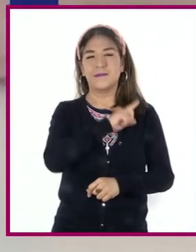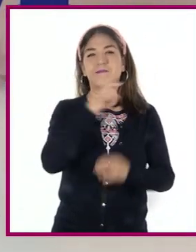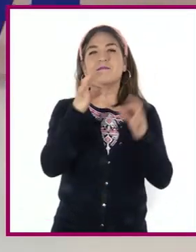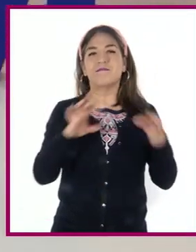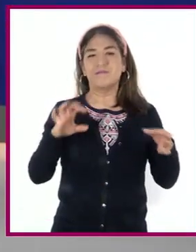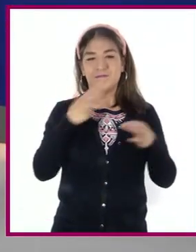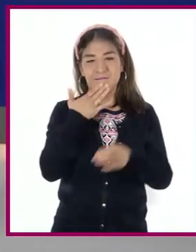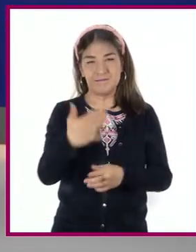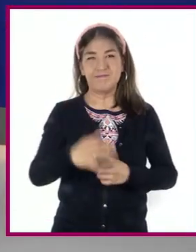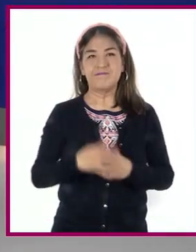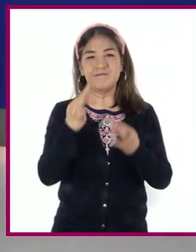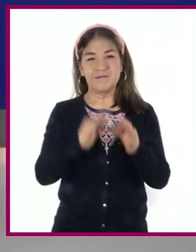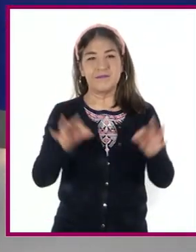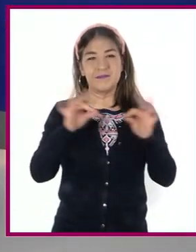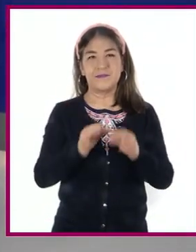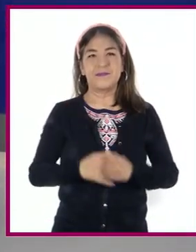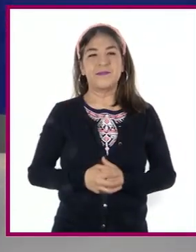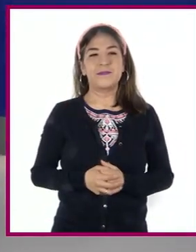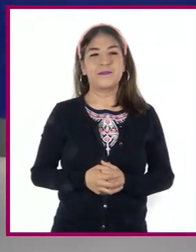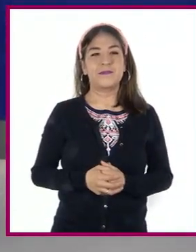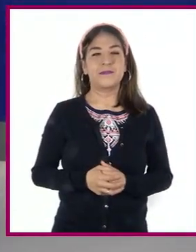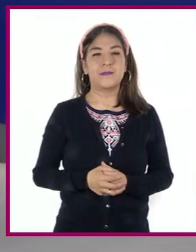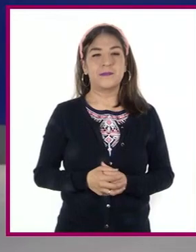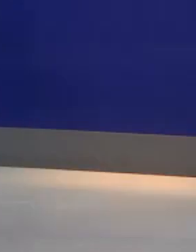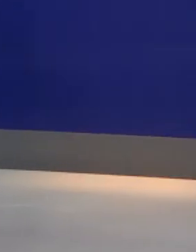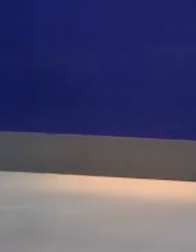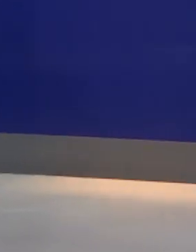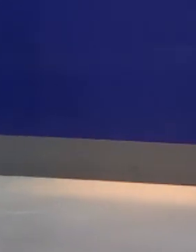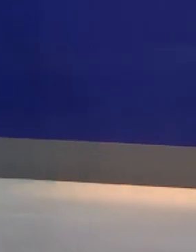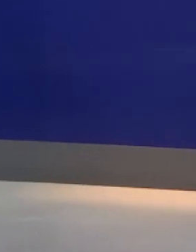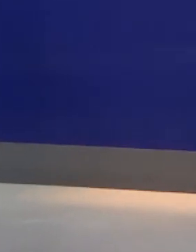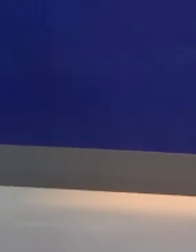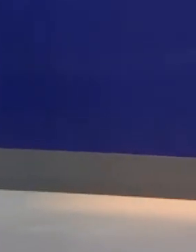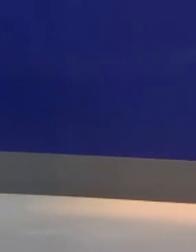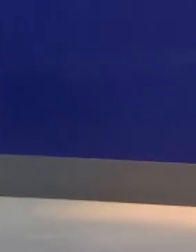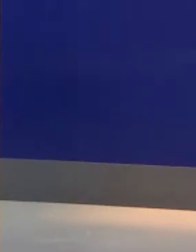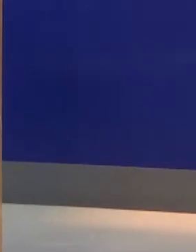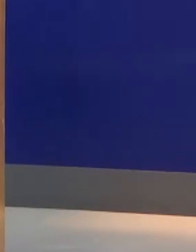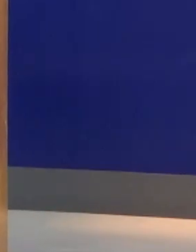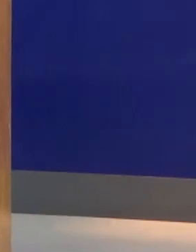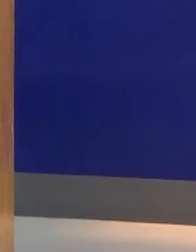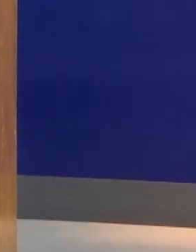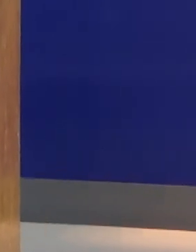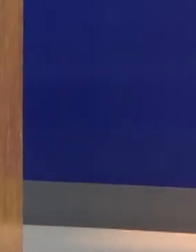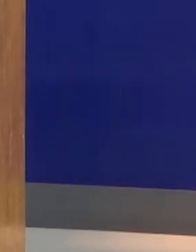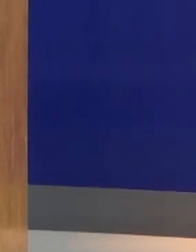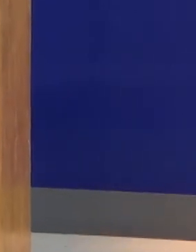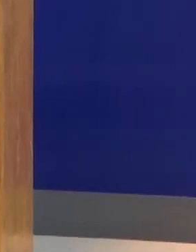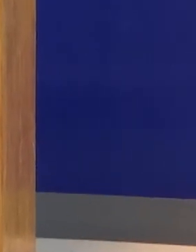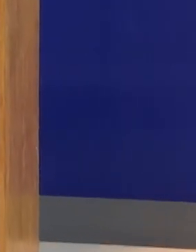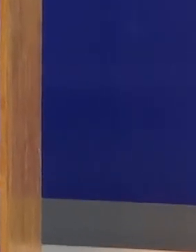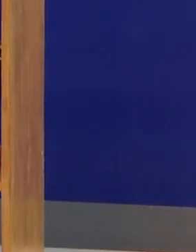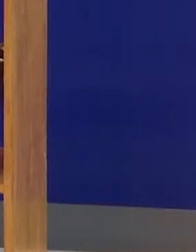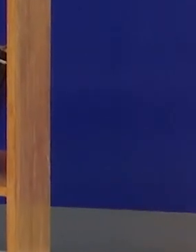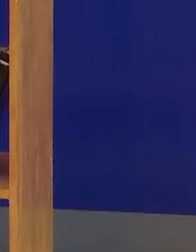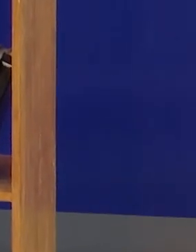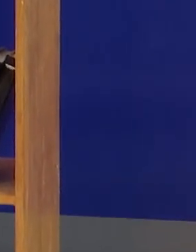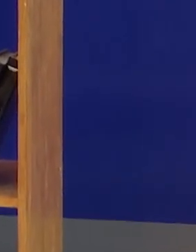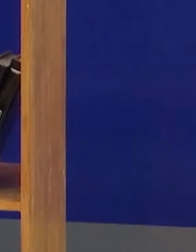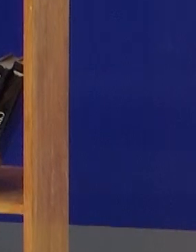lo primero. Y kapakilistli namanika sampatemo pantiak. Juan timechselia y kapakilistli